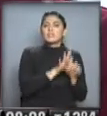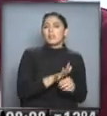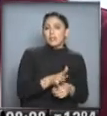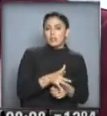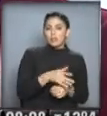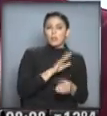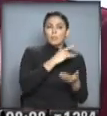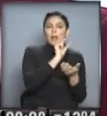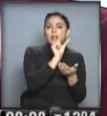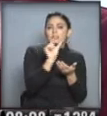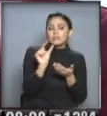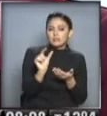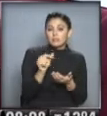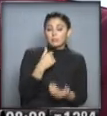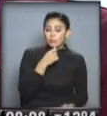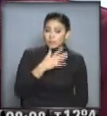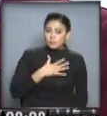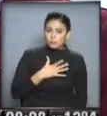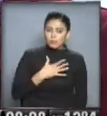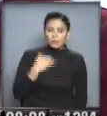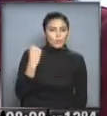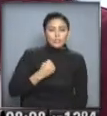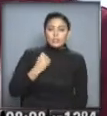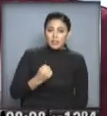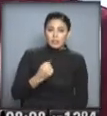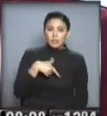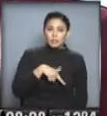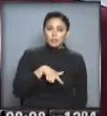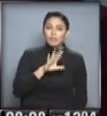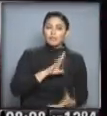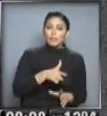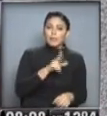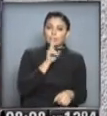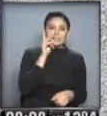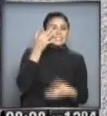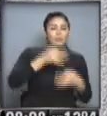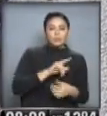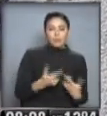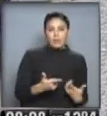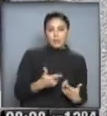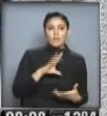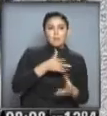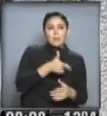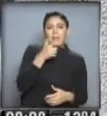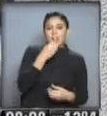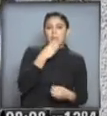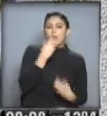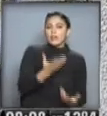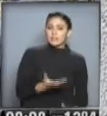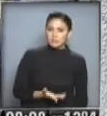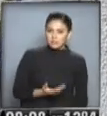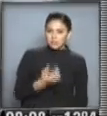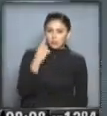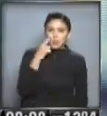temas fragmentados, y yo creo que es muy importante, porque estos son hechos de inseguridad, el gatillo fácil es un hecho de inseguridad, es